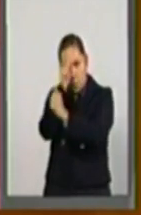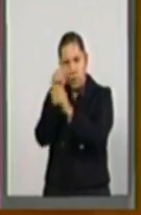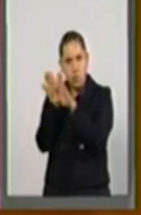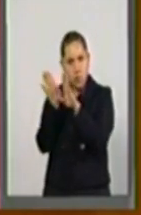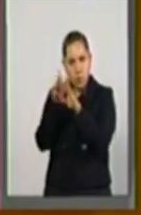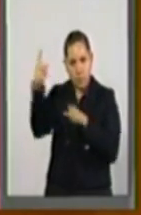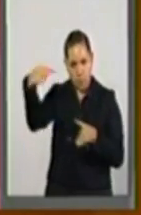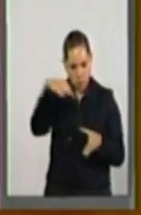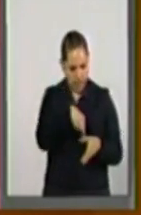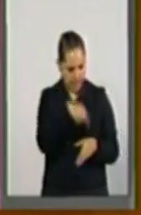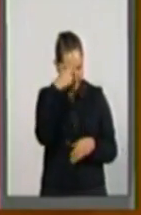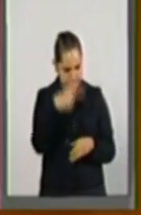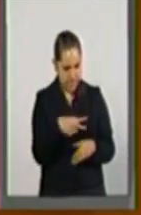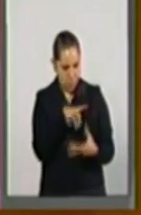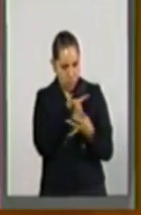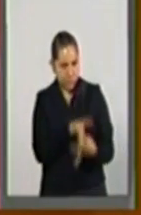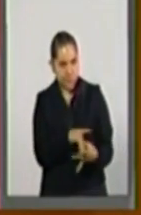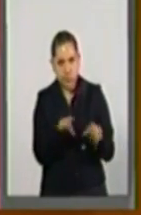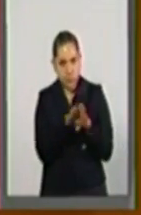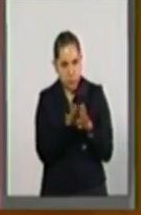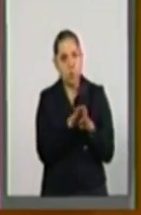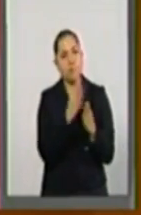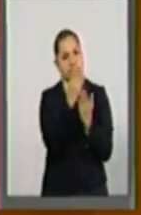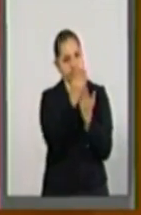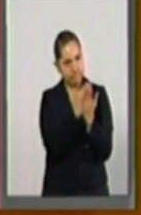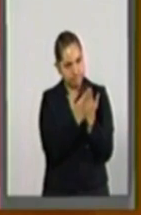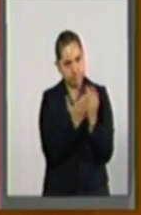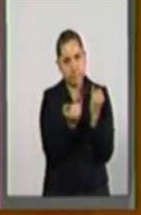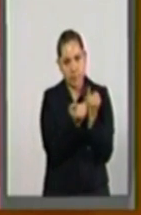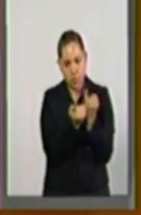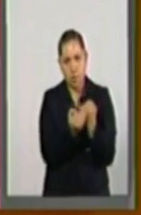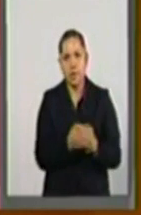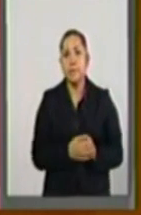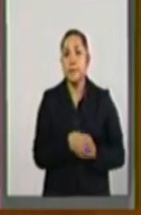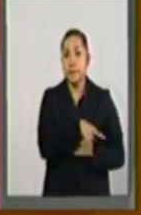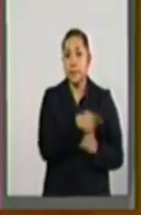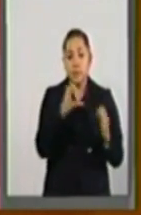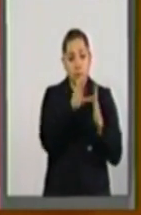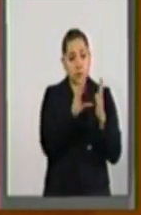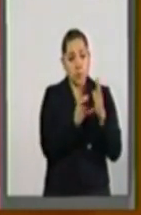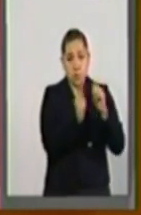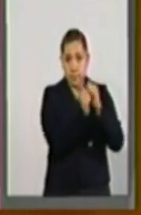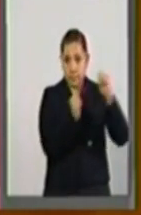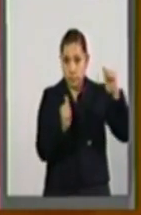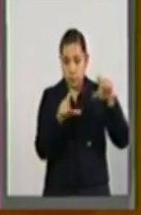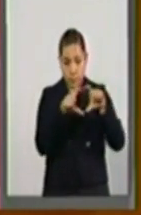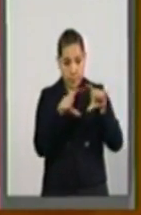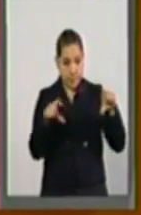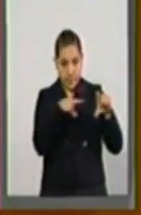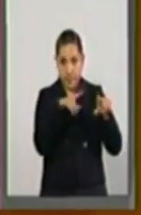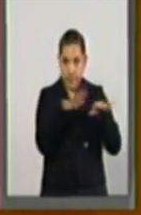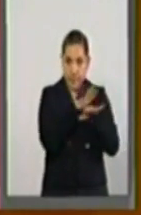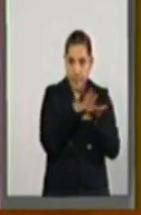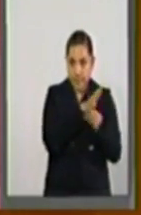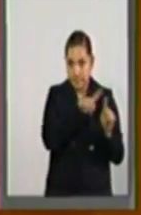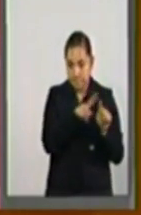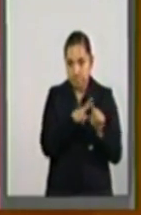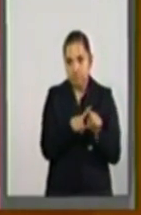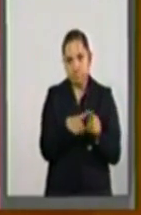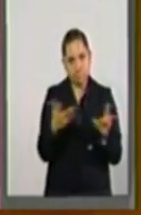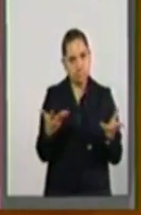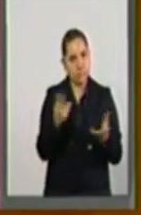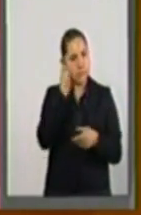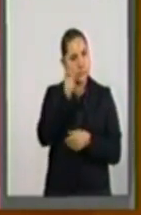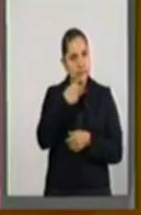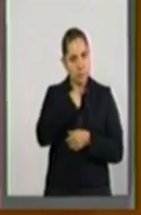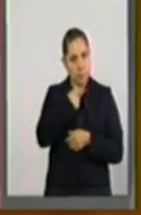esas figuras. Con esta reforma constitucional, nuestro país refrenda su vocación,